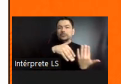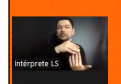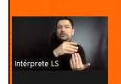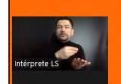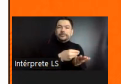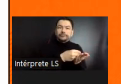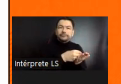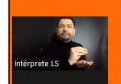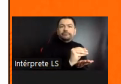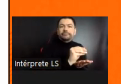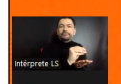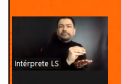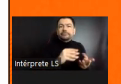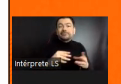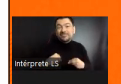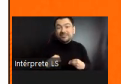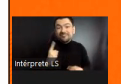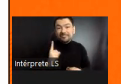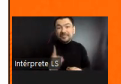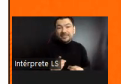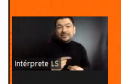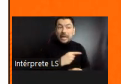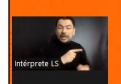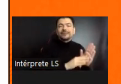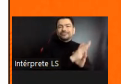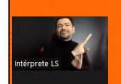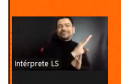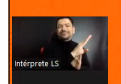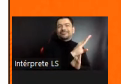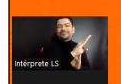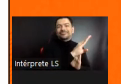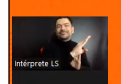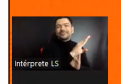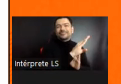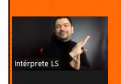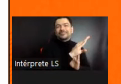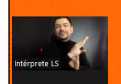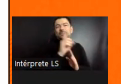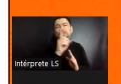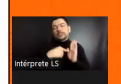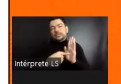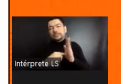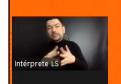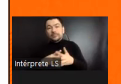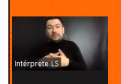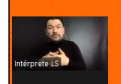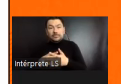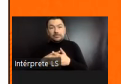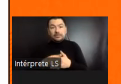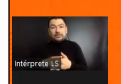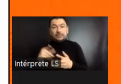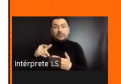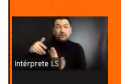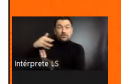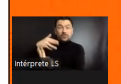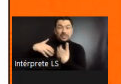Ahora, nuevamente, no, por lo menos en Estados Unidos no estamos apalancando las ciencias sociales tanto como